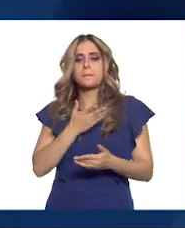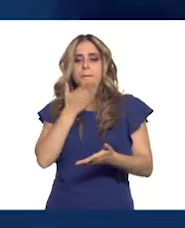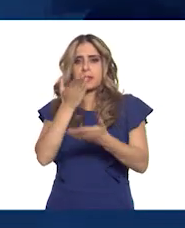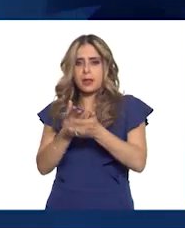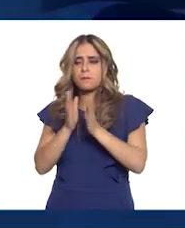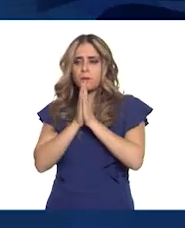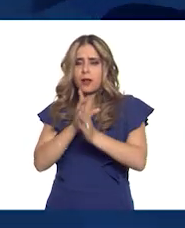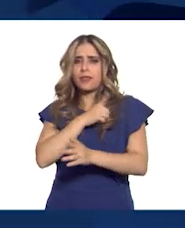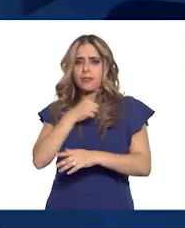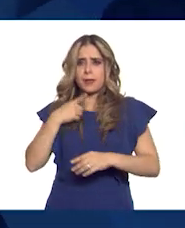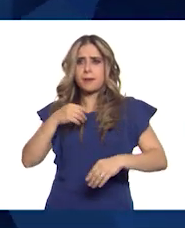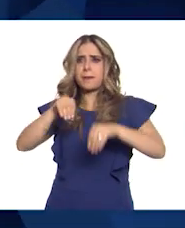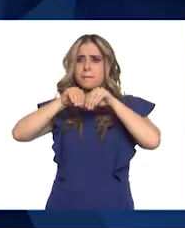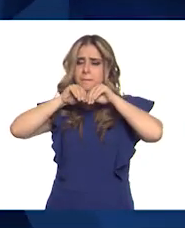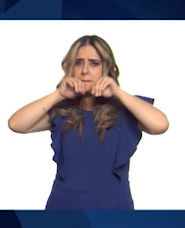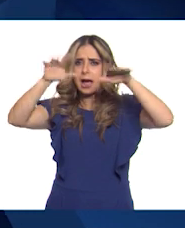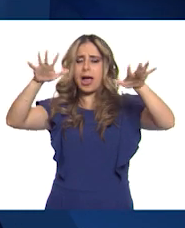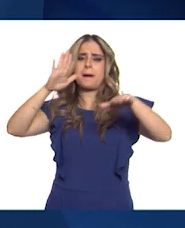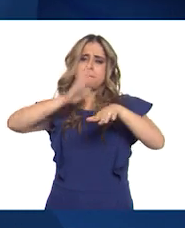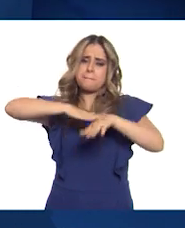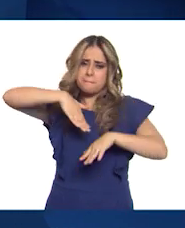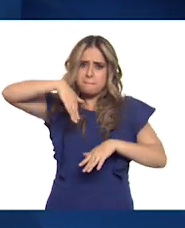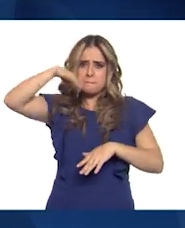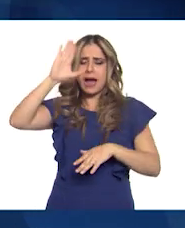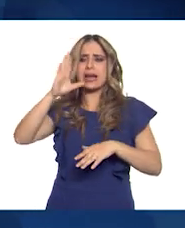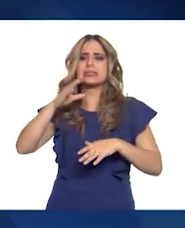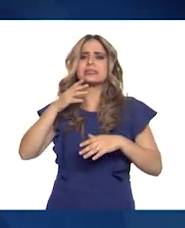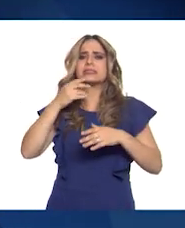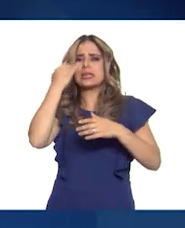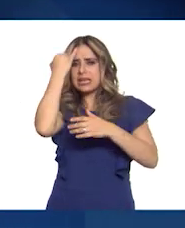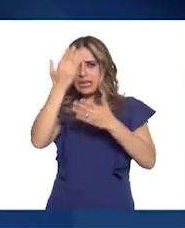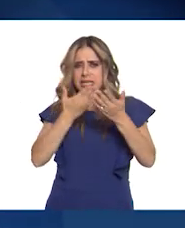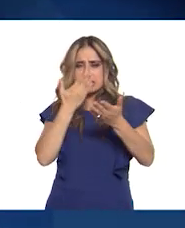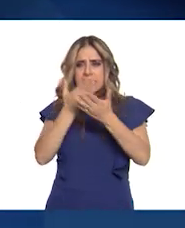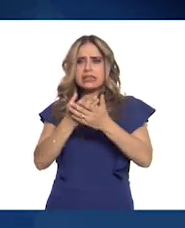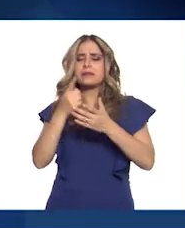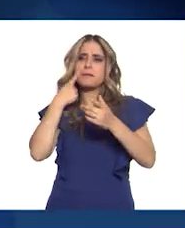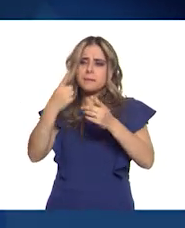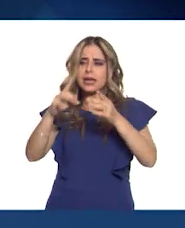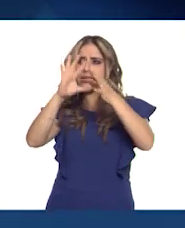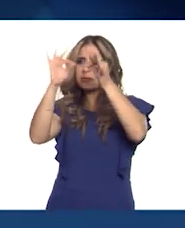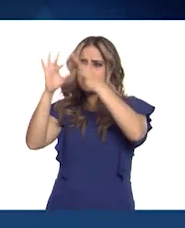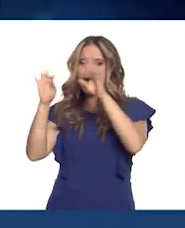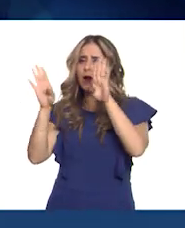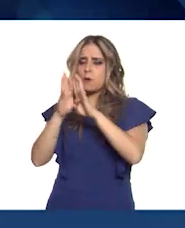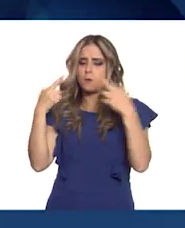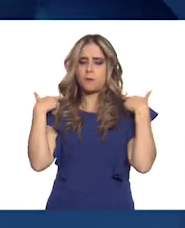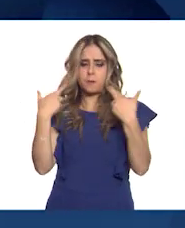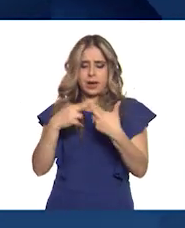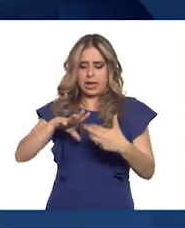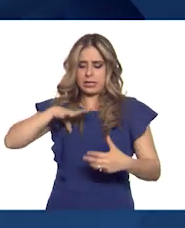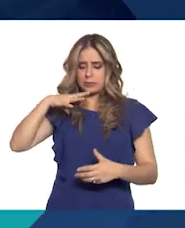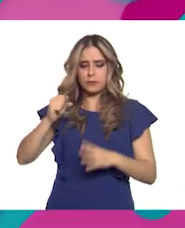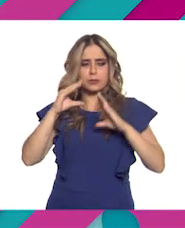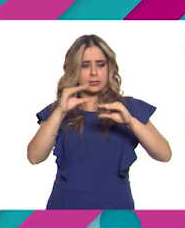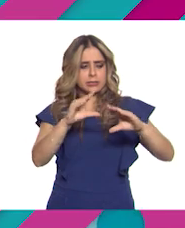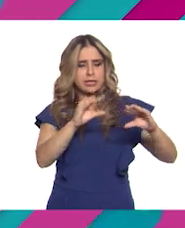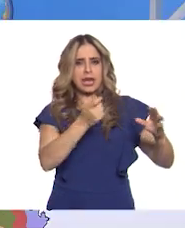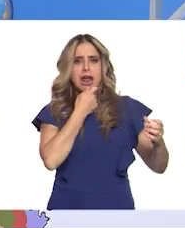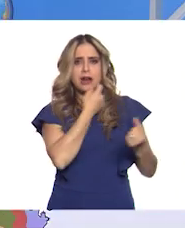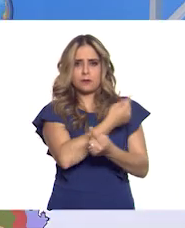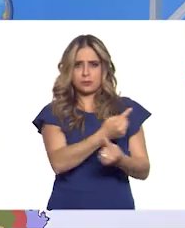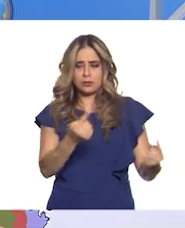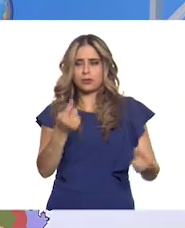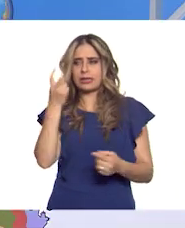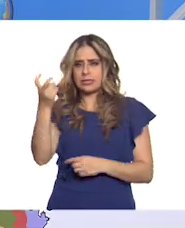se divulguen más este tipo de iniciativas. Muy bien. Ahora, ya con su texto terminado, les voy a pedir